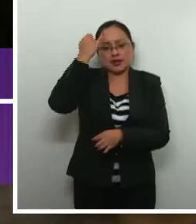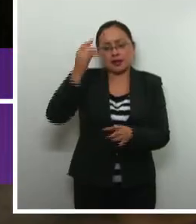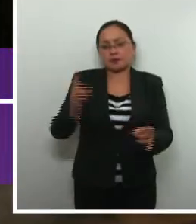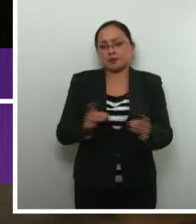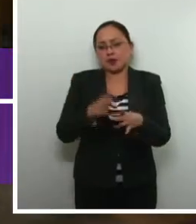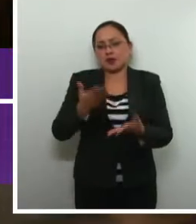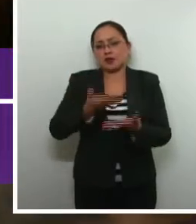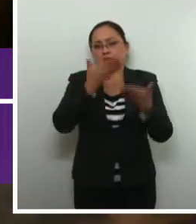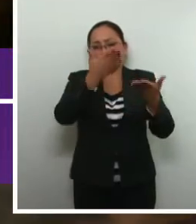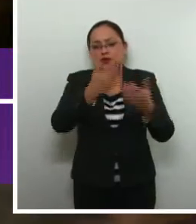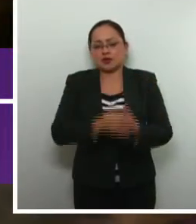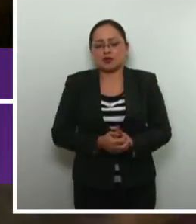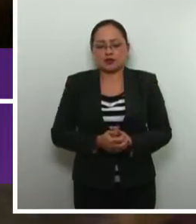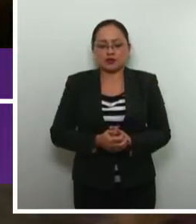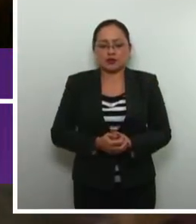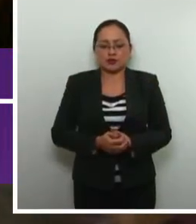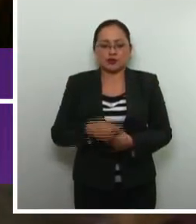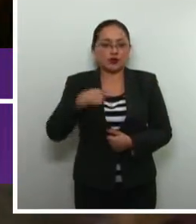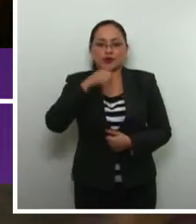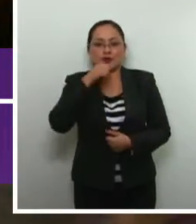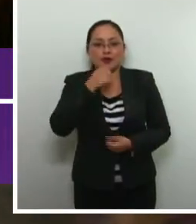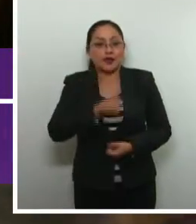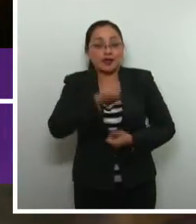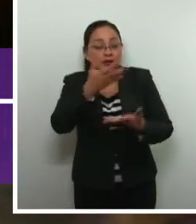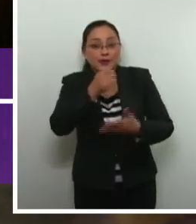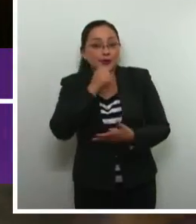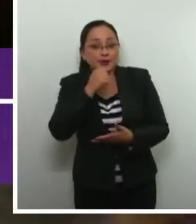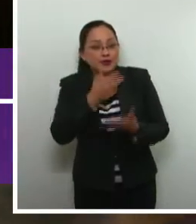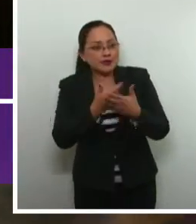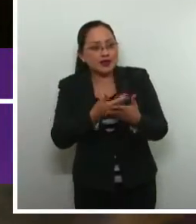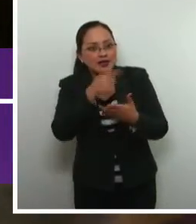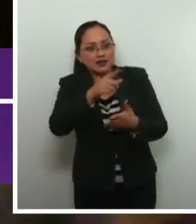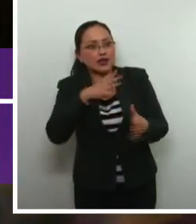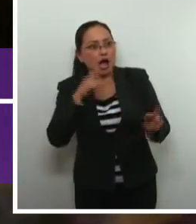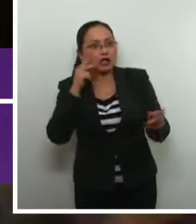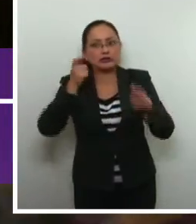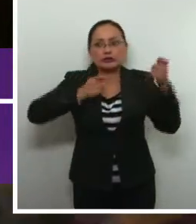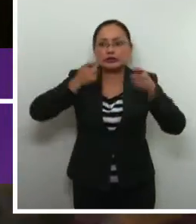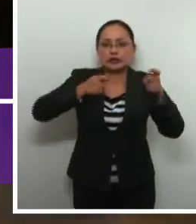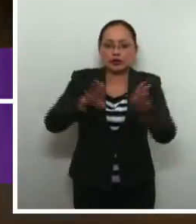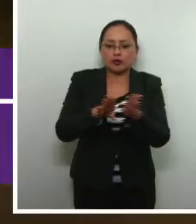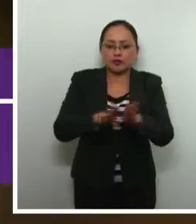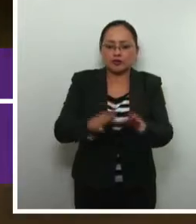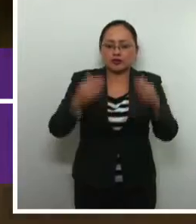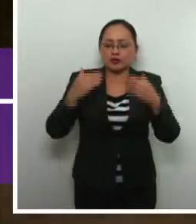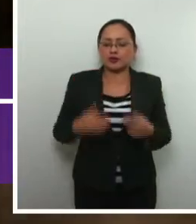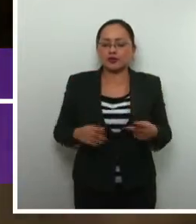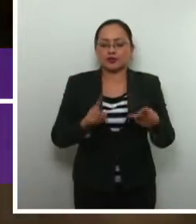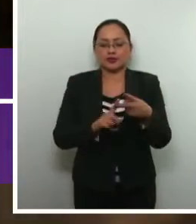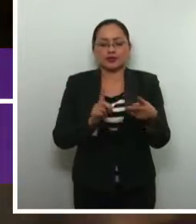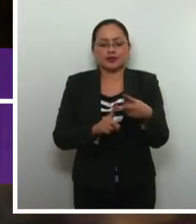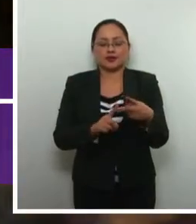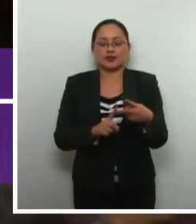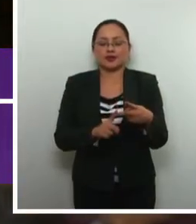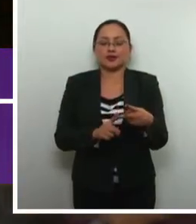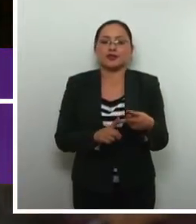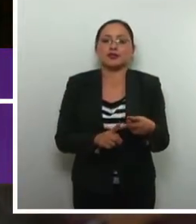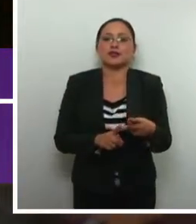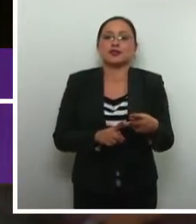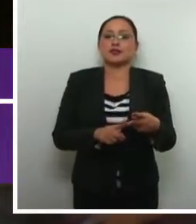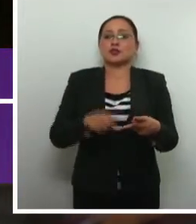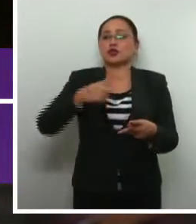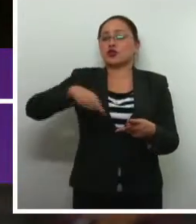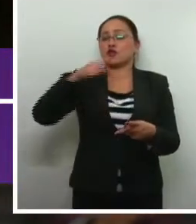querido Eduardo, todavía no sabes qué voy a decir y ya haces gestos. Segundo, hemos quedado